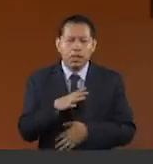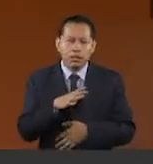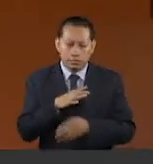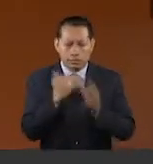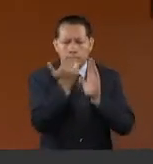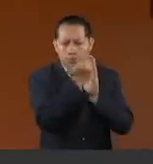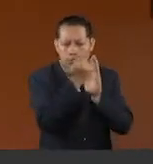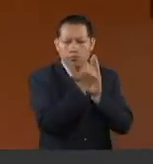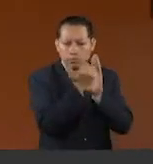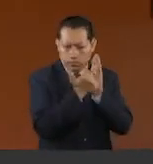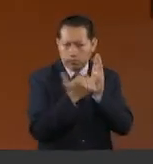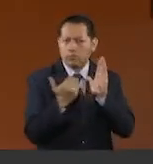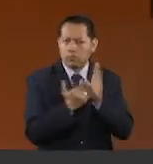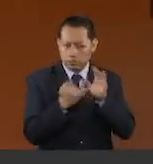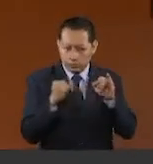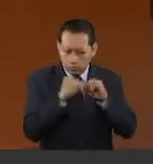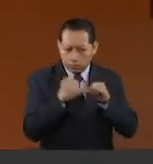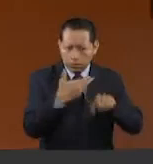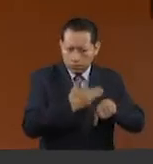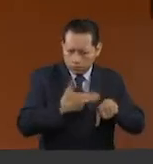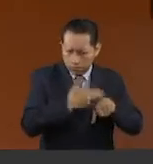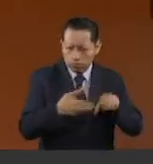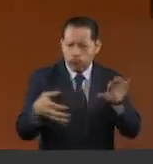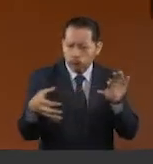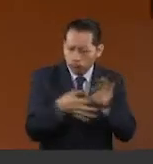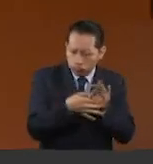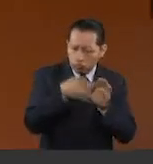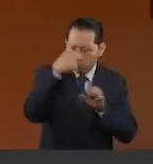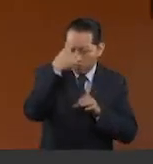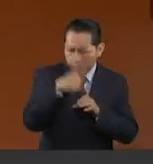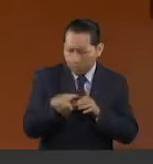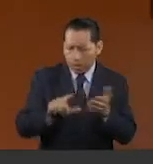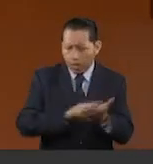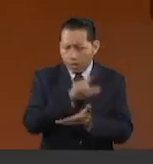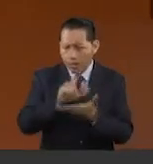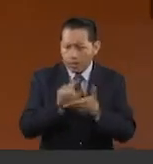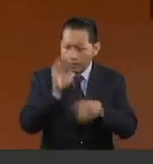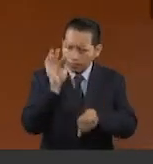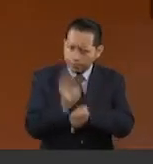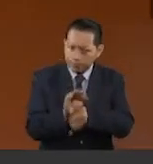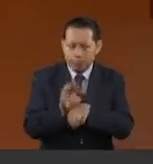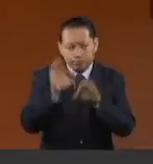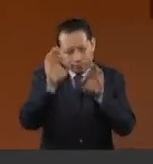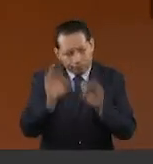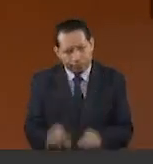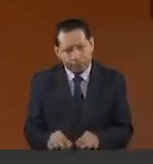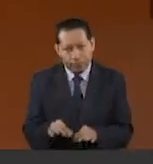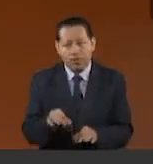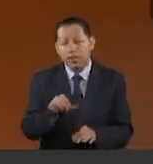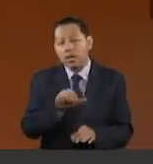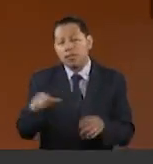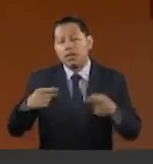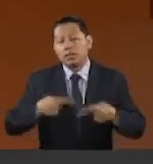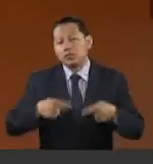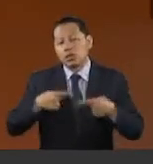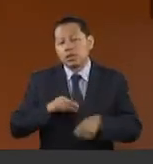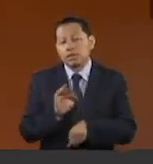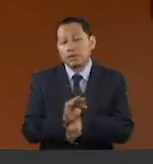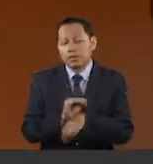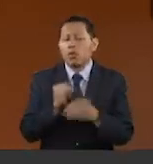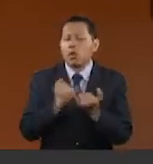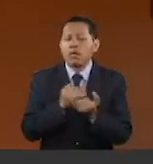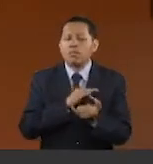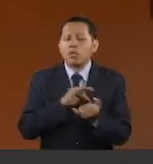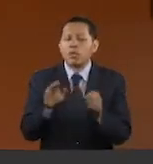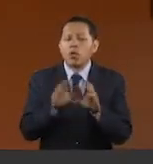mecanismos institucionales y procedimientos que brindan certeza jurídica para la población y que acota significativamente el